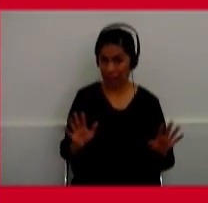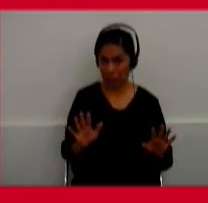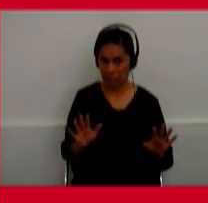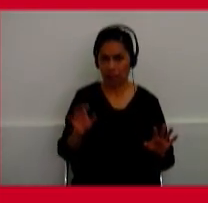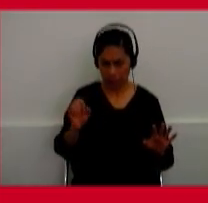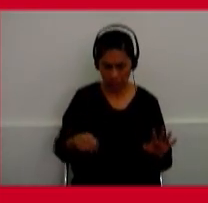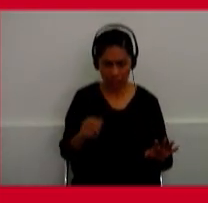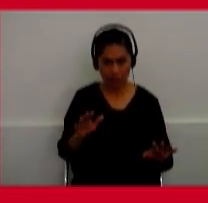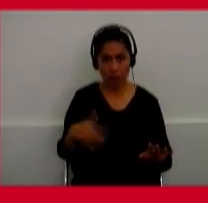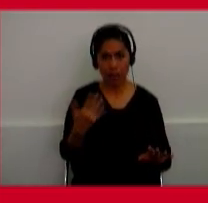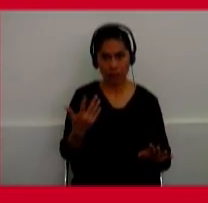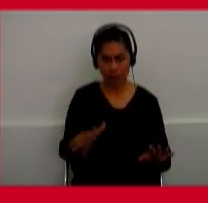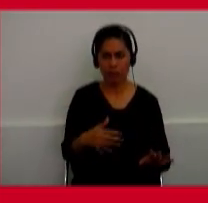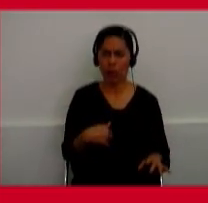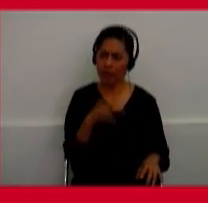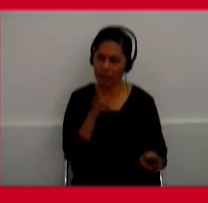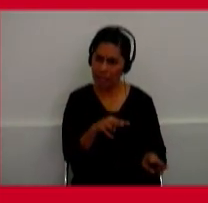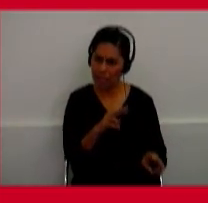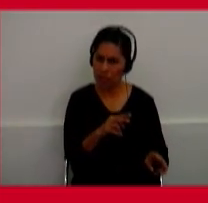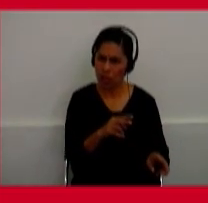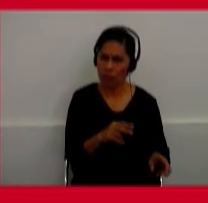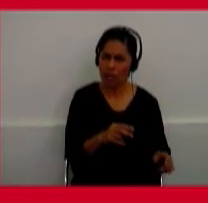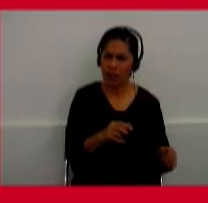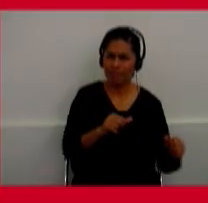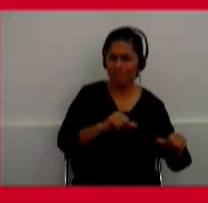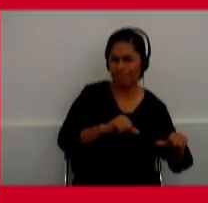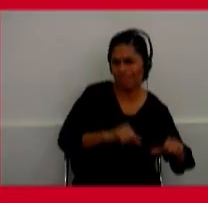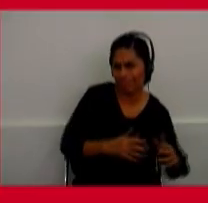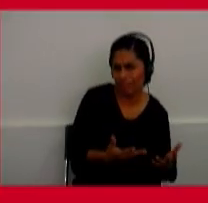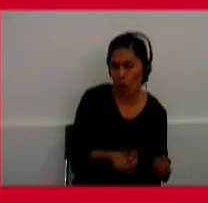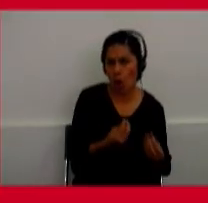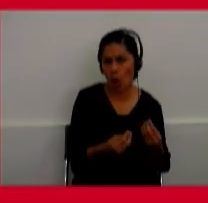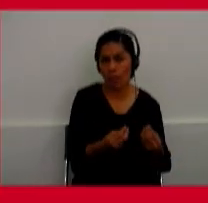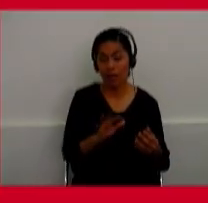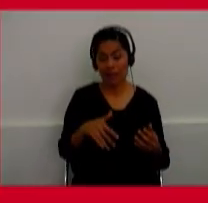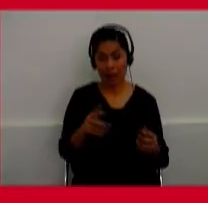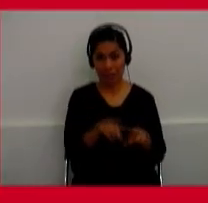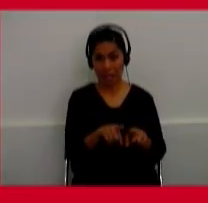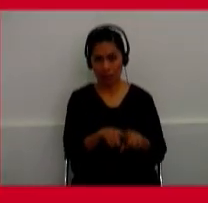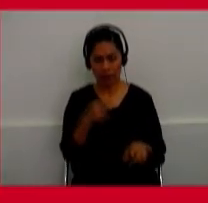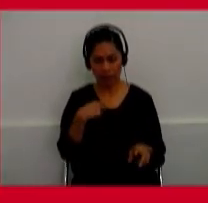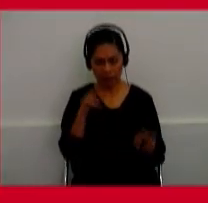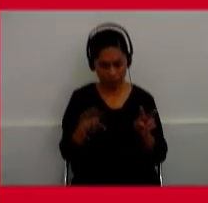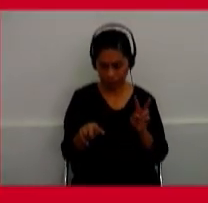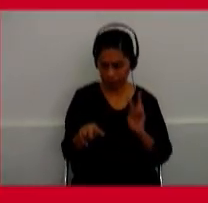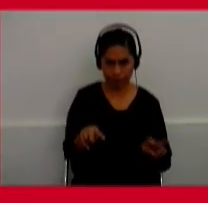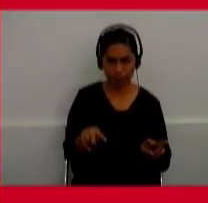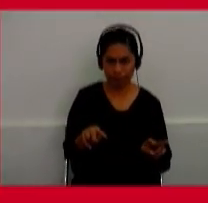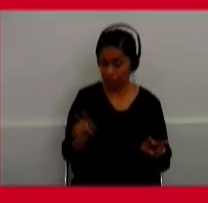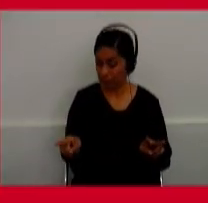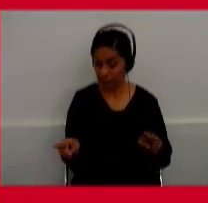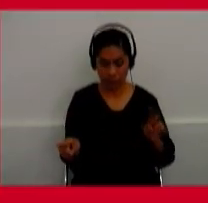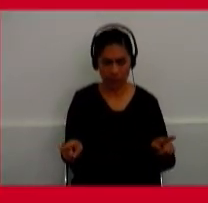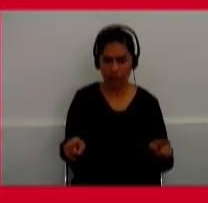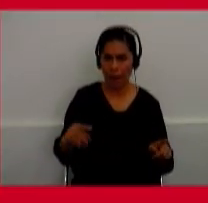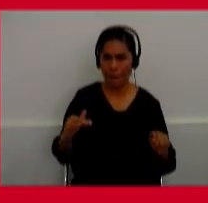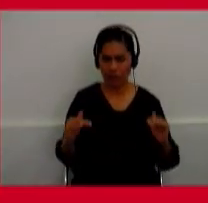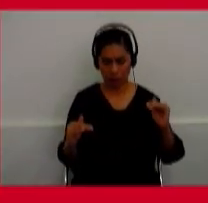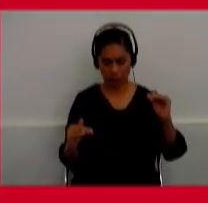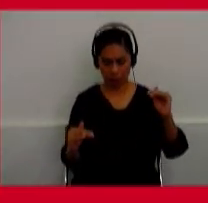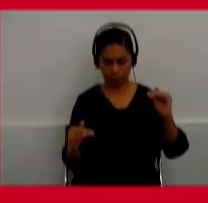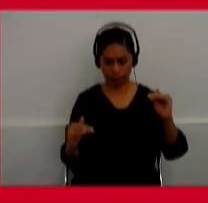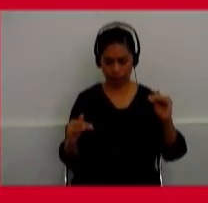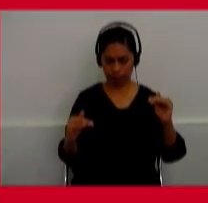detectar las fallas que ya ocurrieron. Segundo, me permite monitorear las métricas en función a un promedio, es decir, que yo no